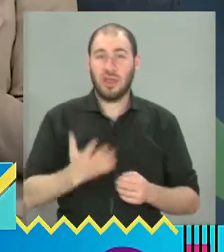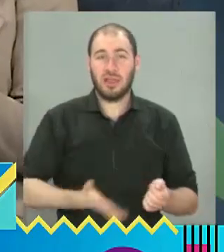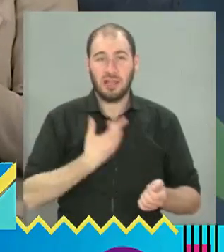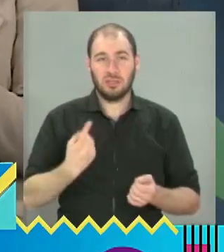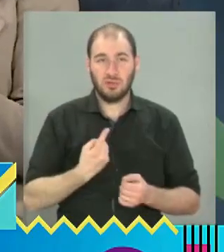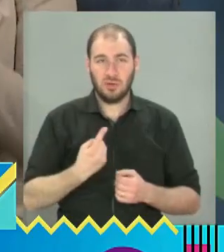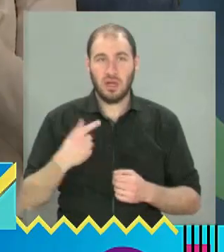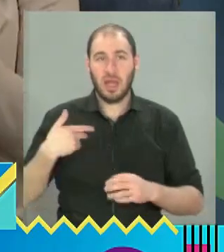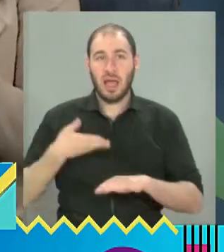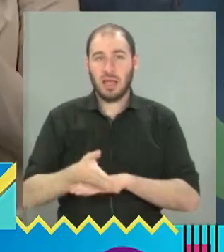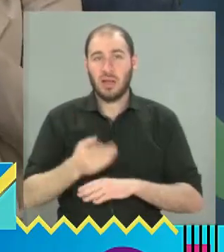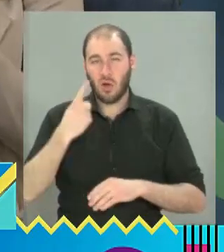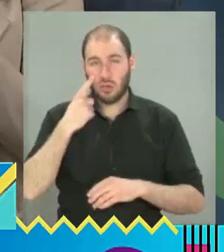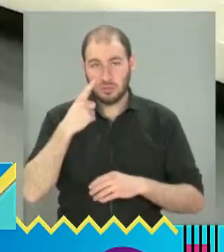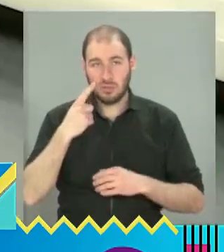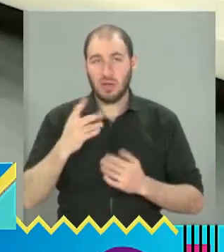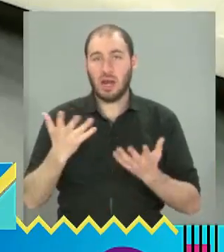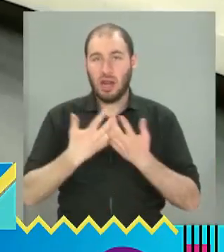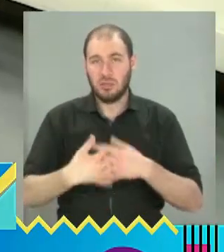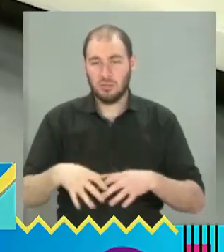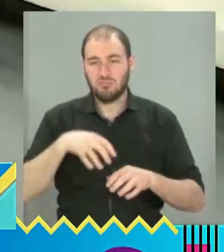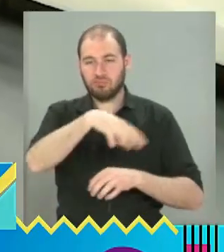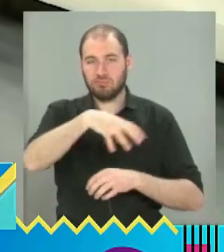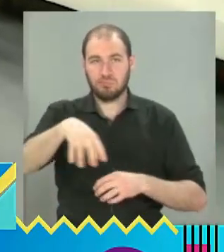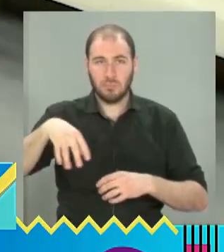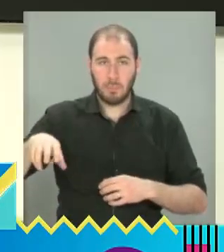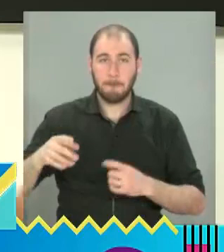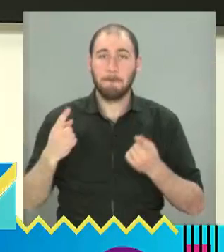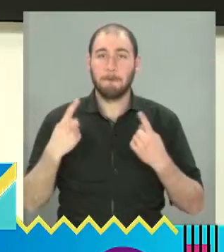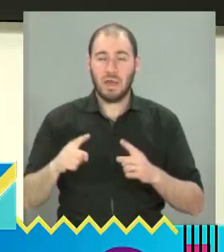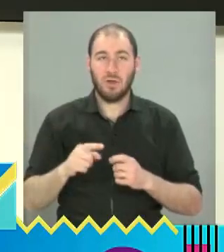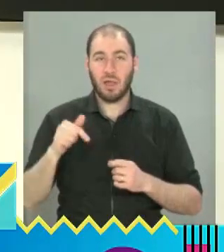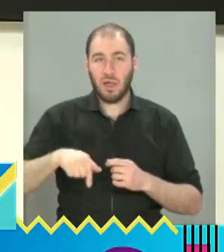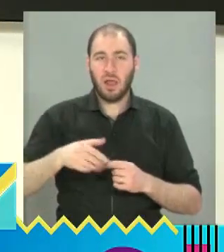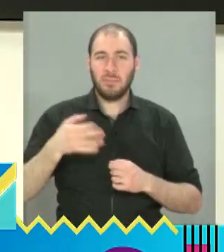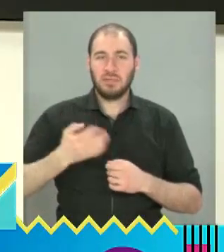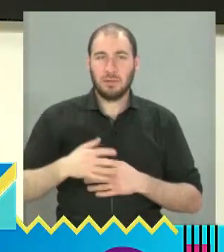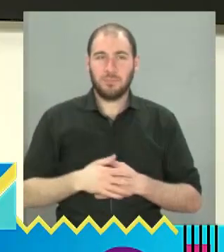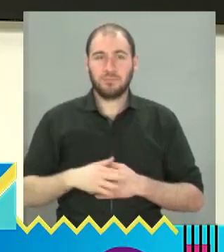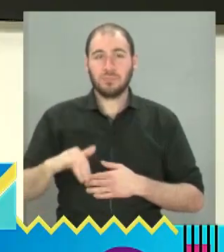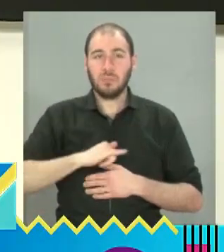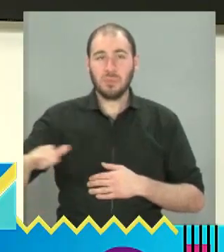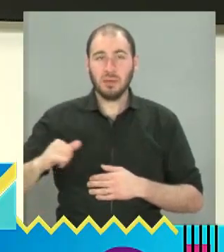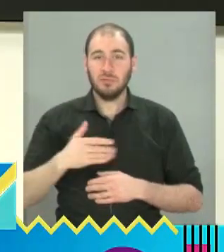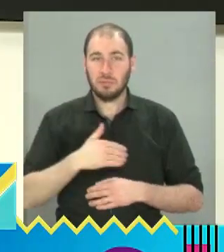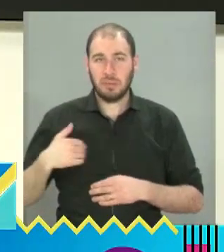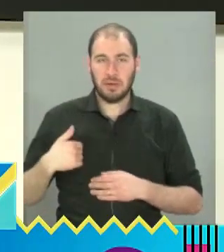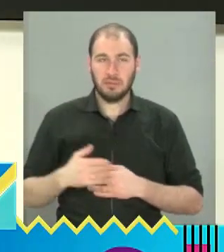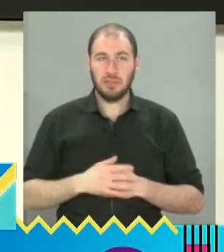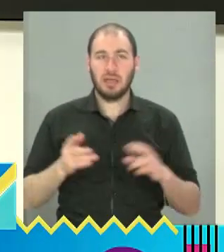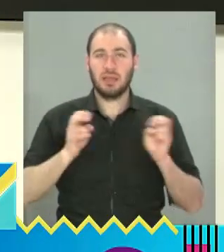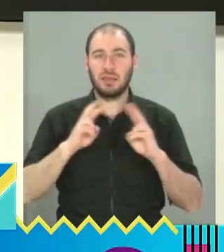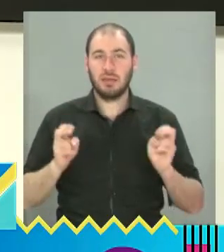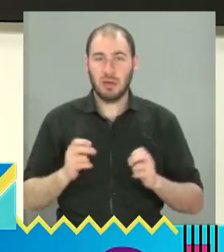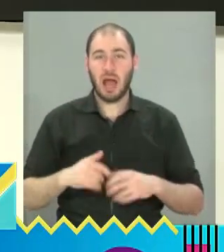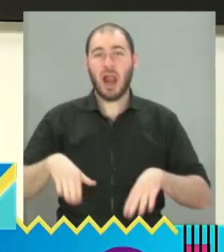en realidad se interviene tomando conocimiento y articulando las derivaciones. Pero este caso particular fue una denuncia que hace una mamá respecto de